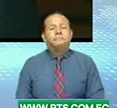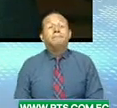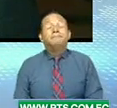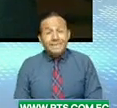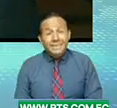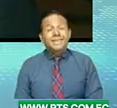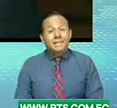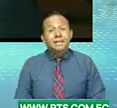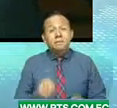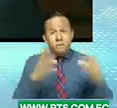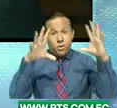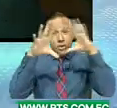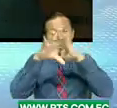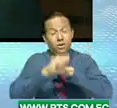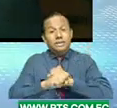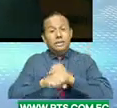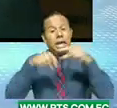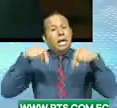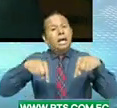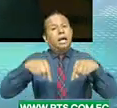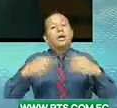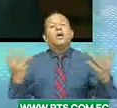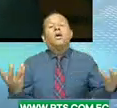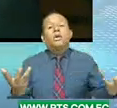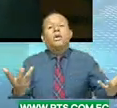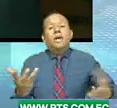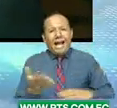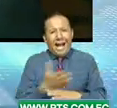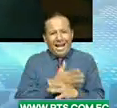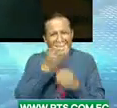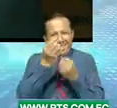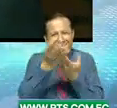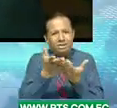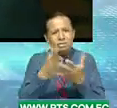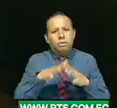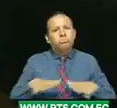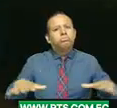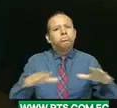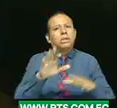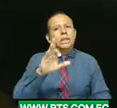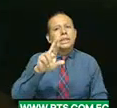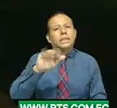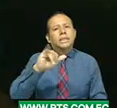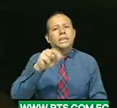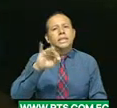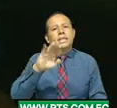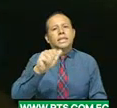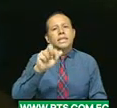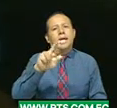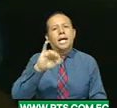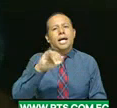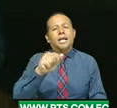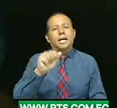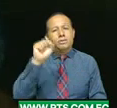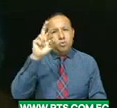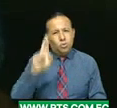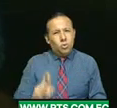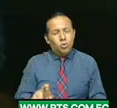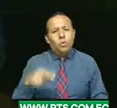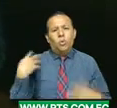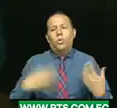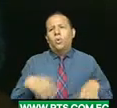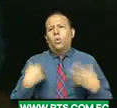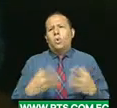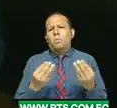Así es, buenas noches, nos encontramos, como lo dijimos hace pocos minutos, en la isla Trinitaria, en plena vía perimetral, donde se origina un